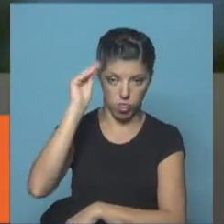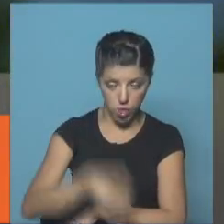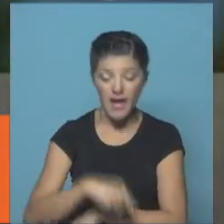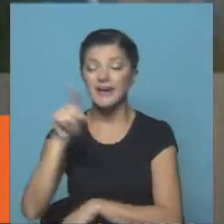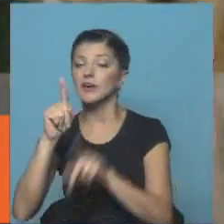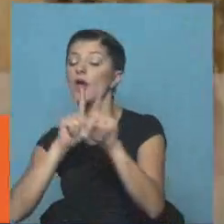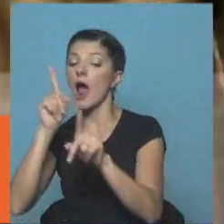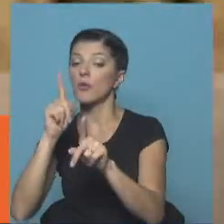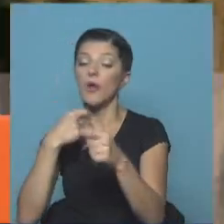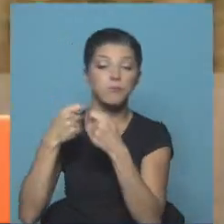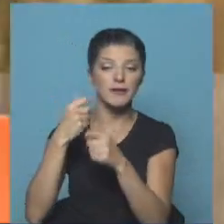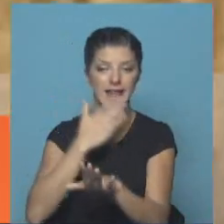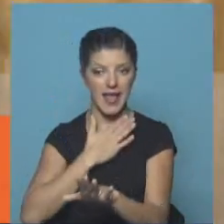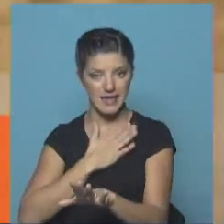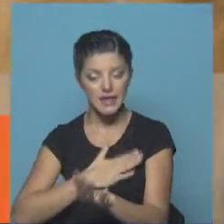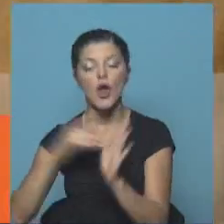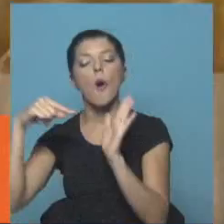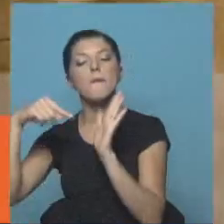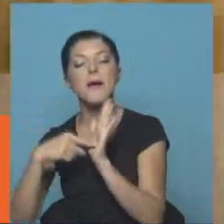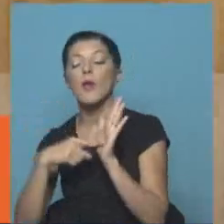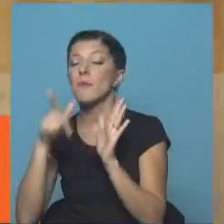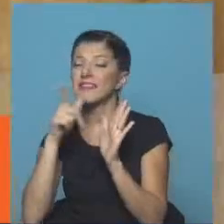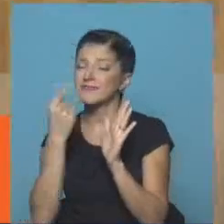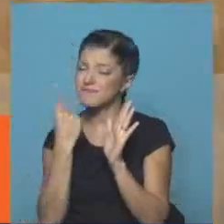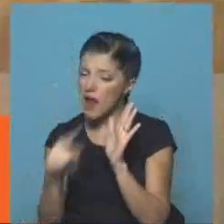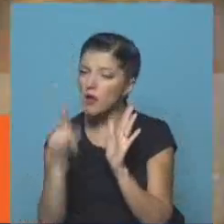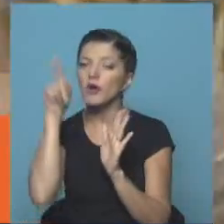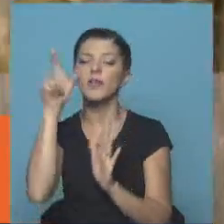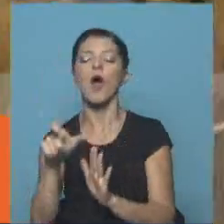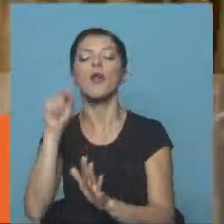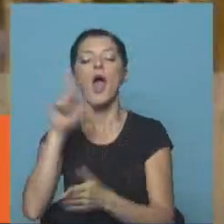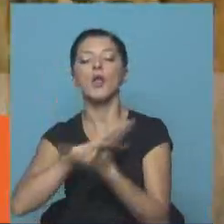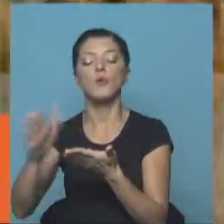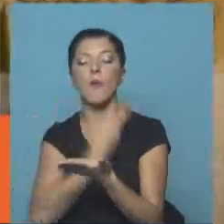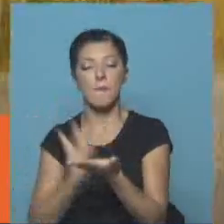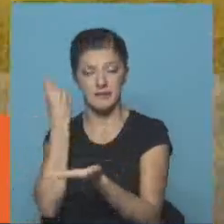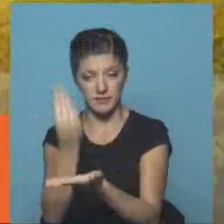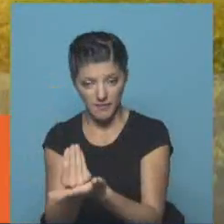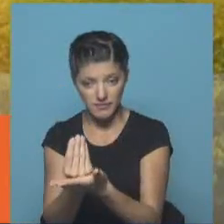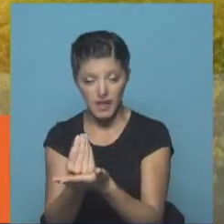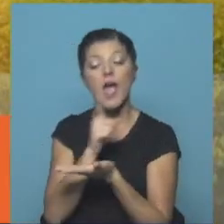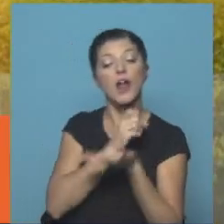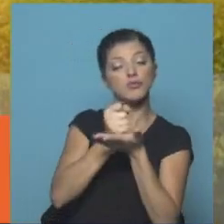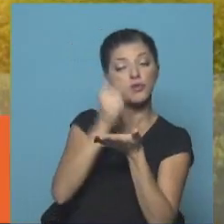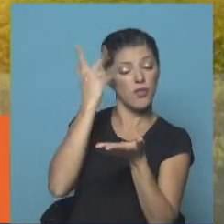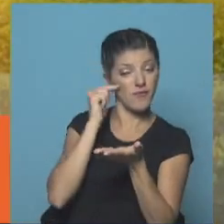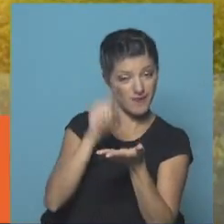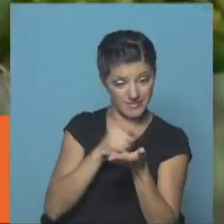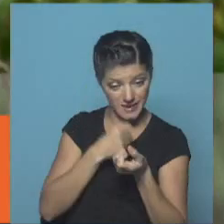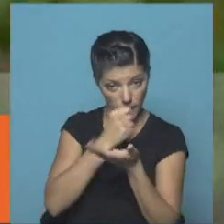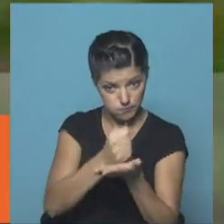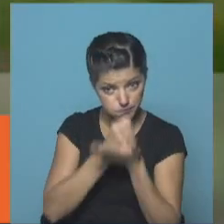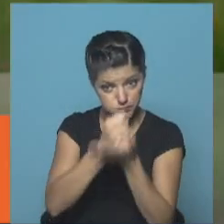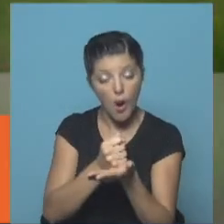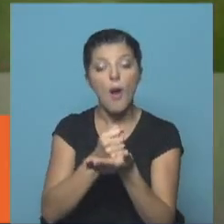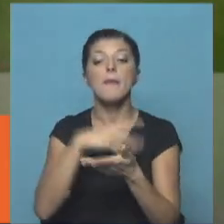negociadores, parece poco probable que la nueva administración asuma el costo de reducir los subsidios que otorga Francia a sus productores para trabajar